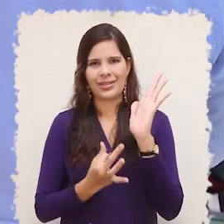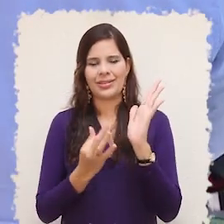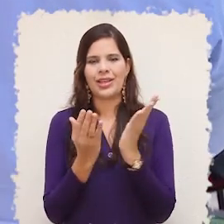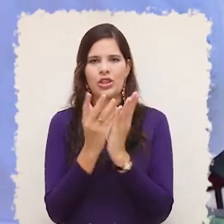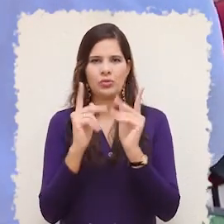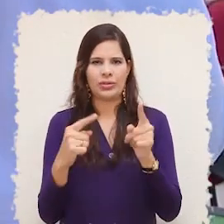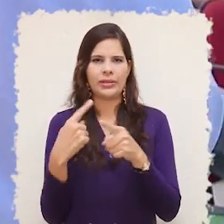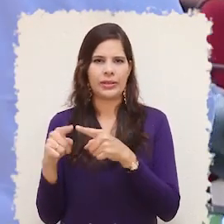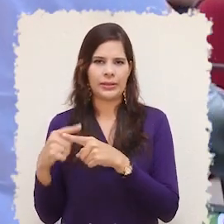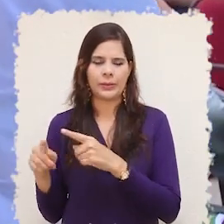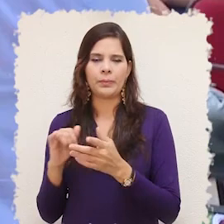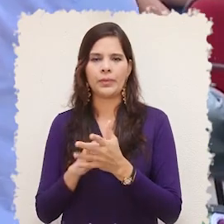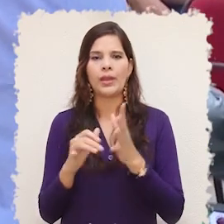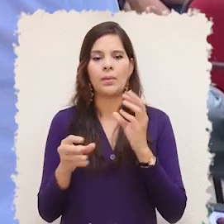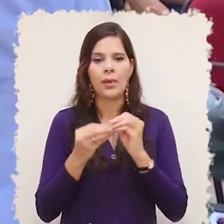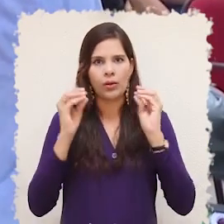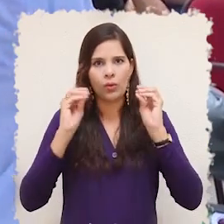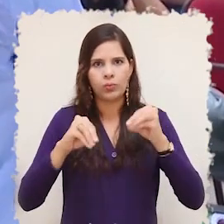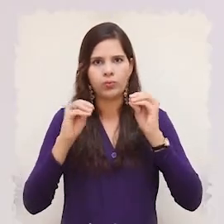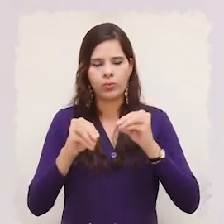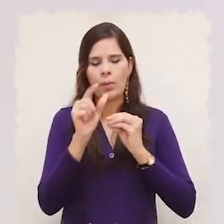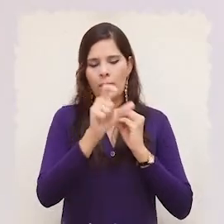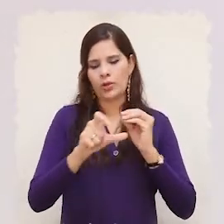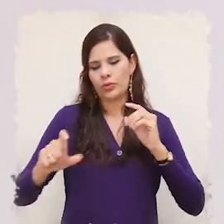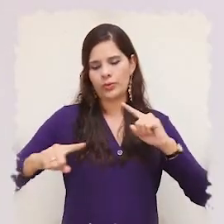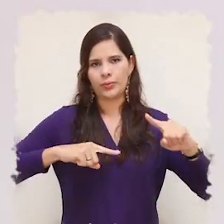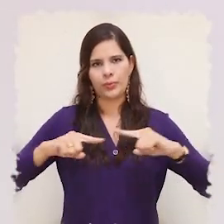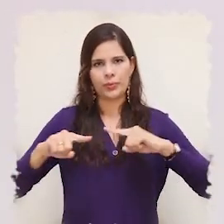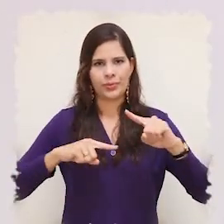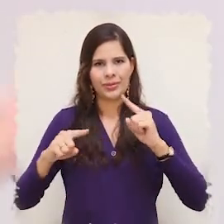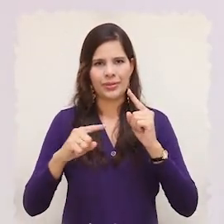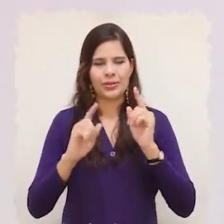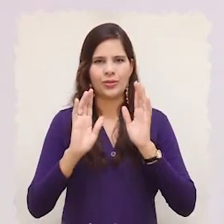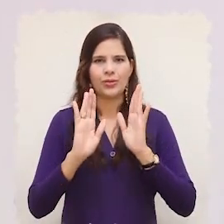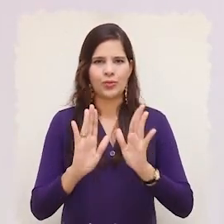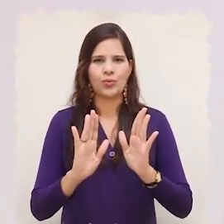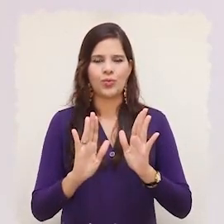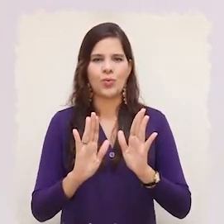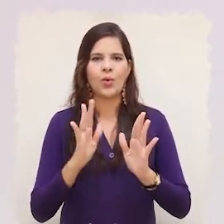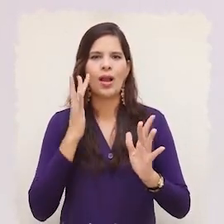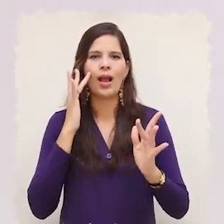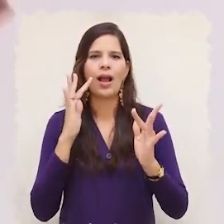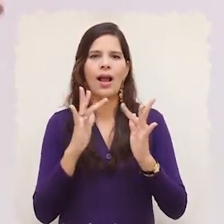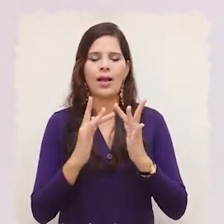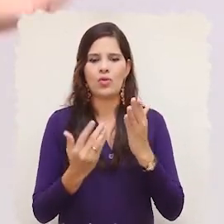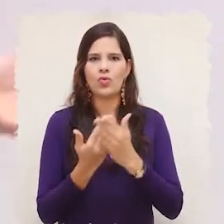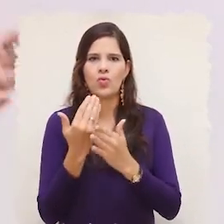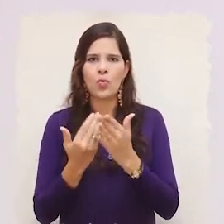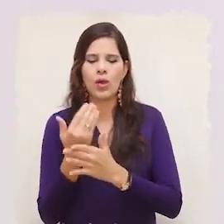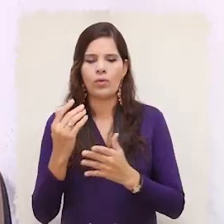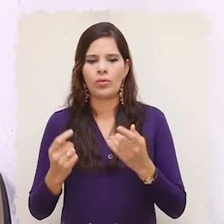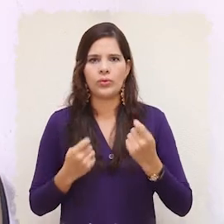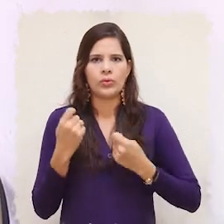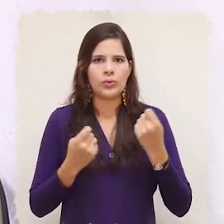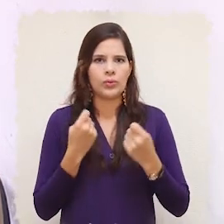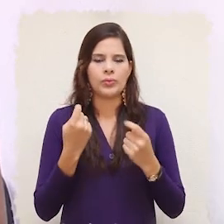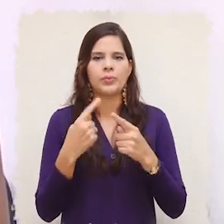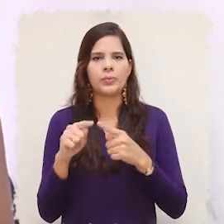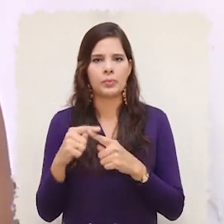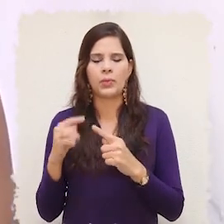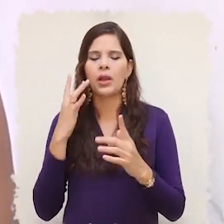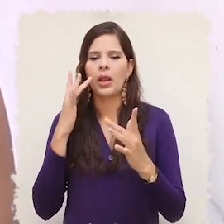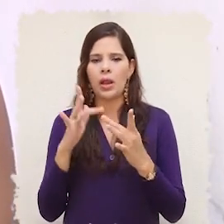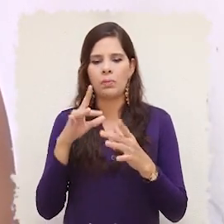de las diversas facultades y la capacitación del personal administrativo en normas técnicas relacionadas a la gestión de la innovación y el